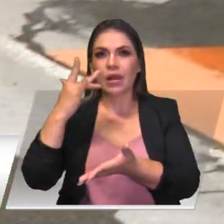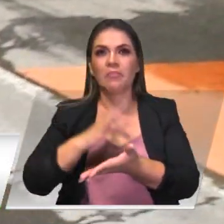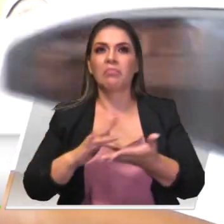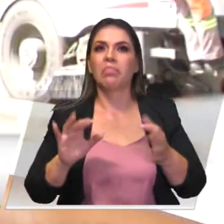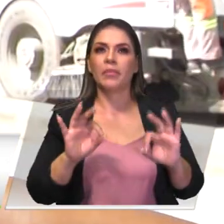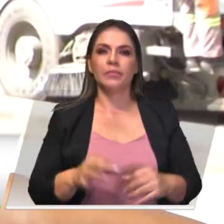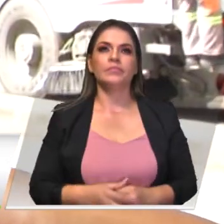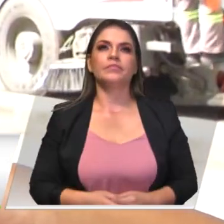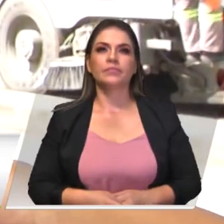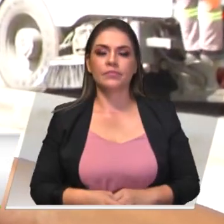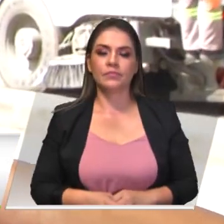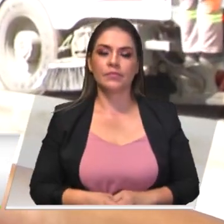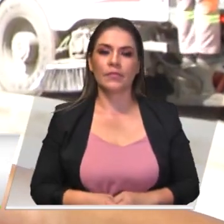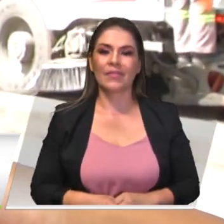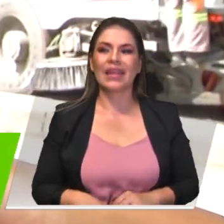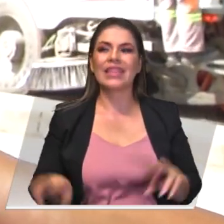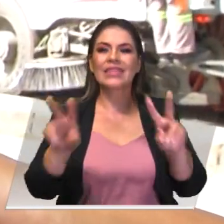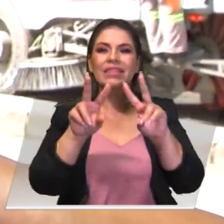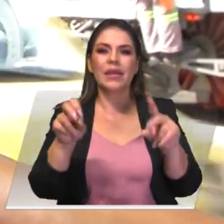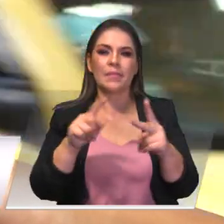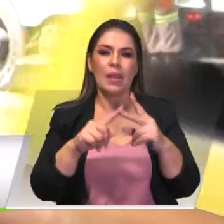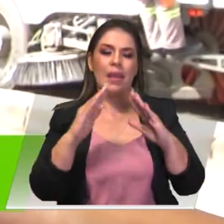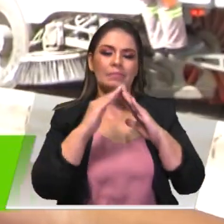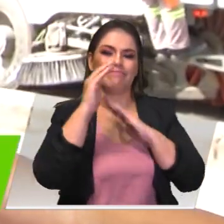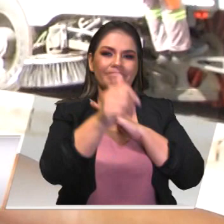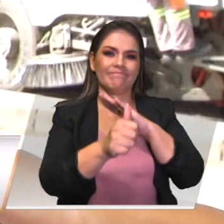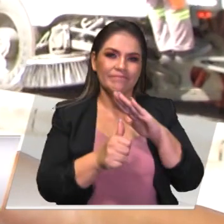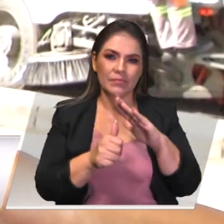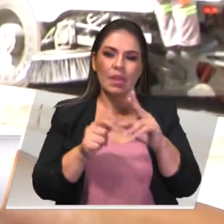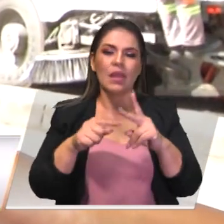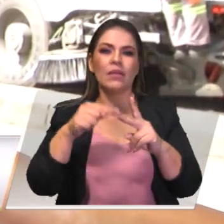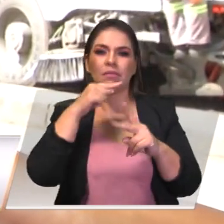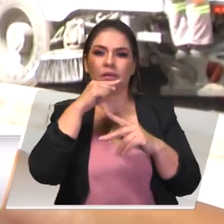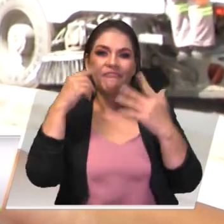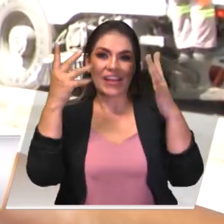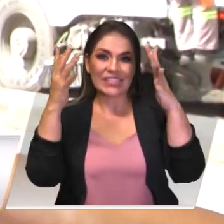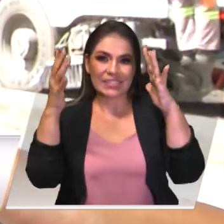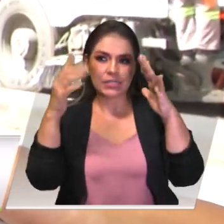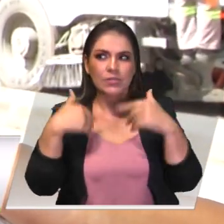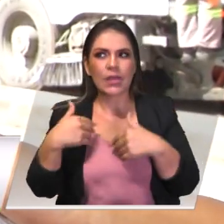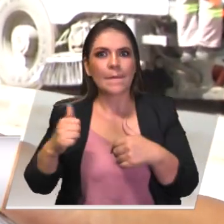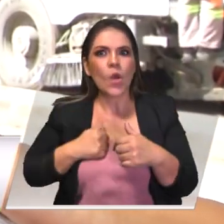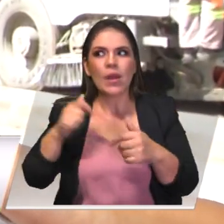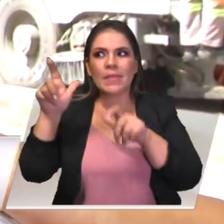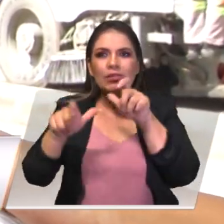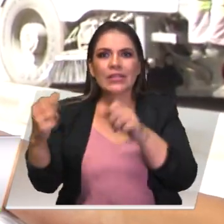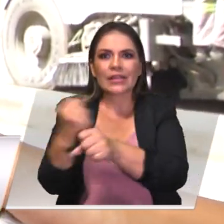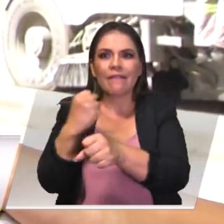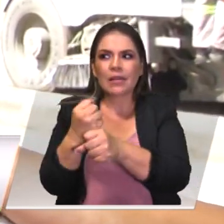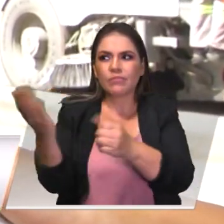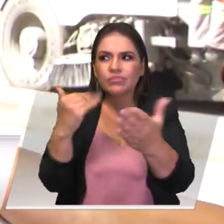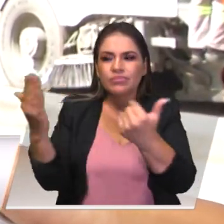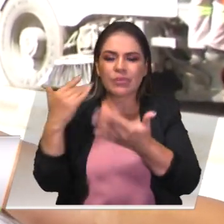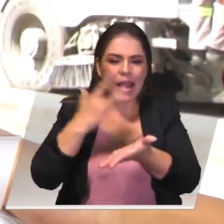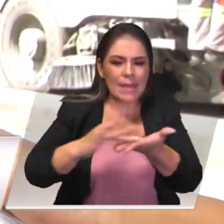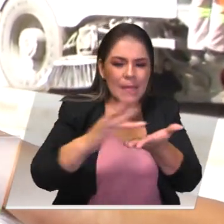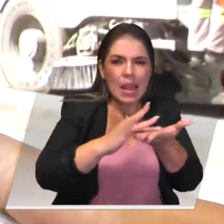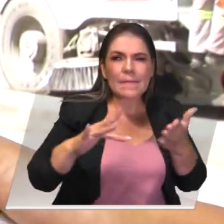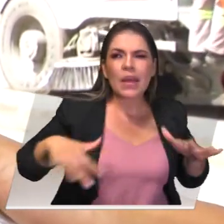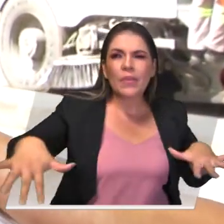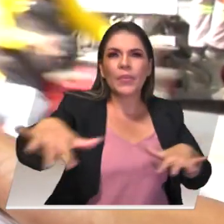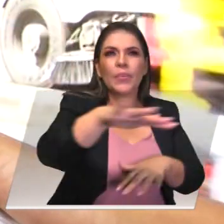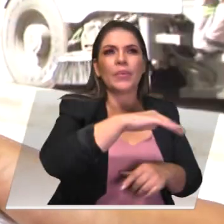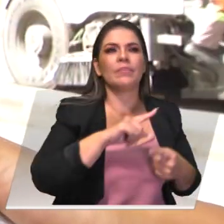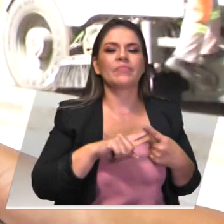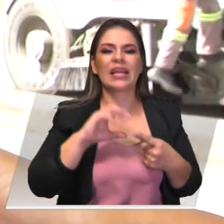Por el tema de la cuarentena y por ser festivo, aprovechamos con todos nuestros recursos de hacer unas limpiezas diferenciales, como en el